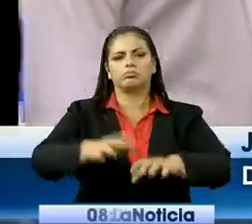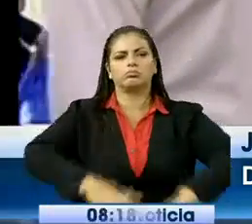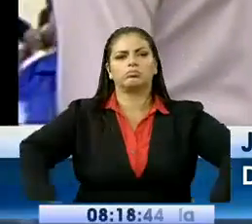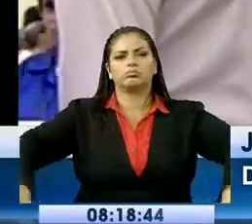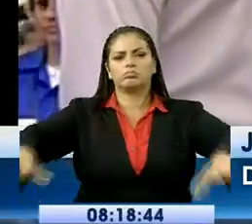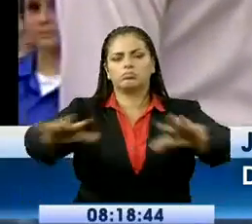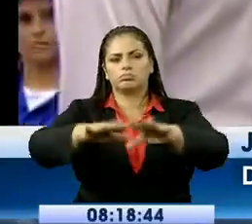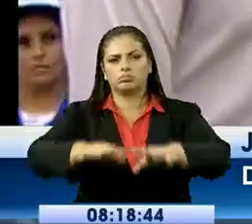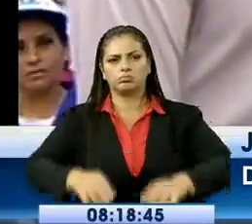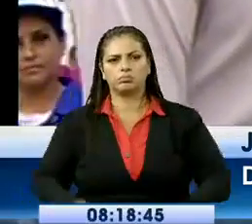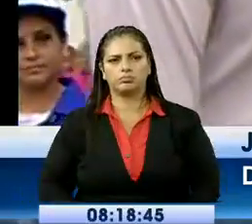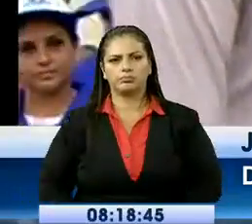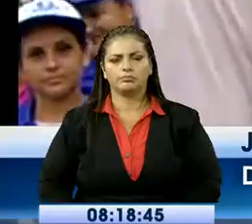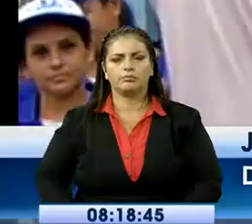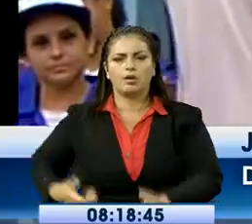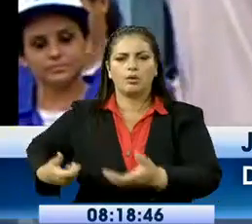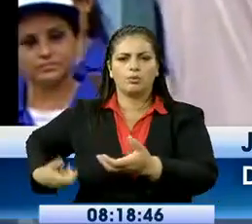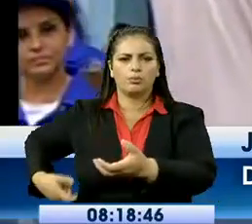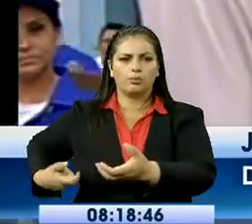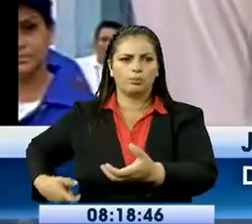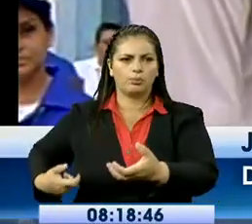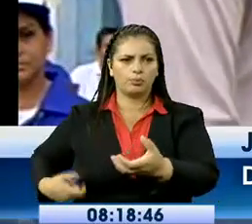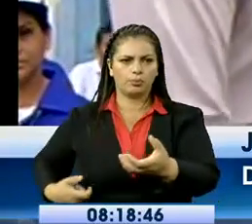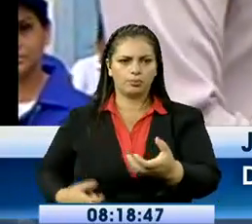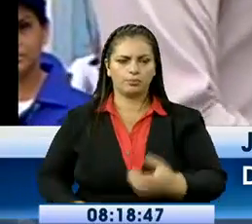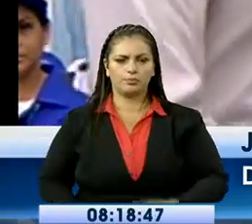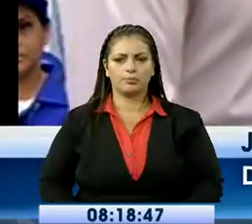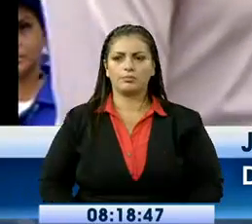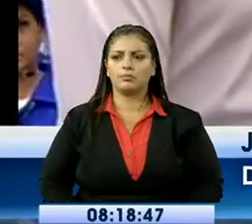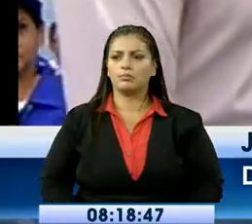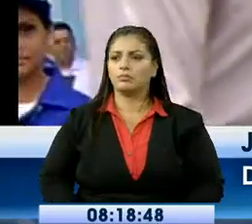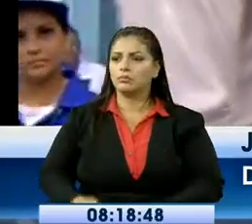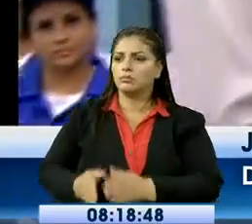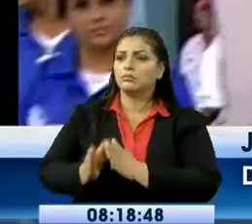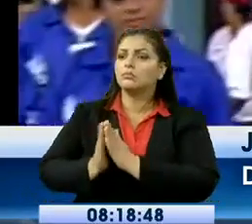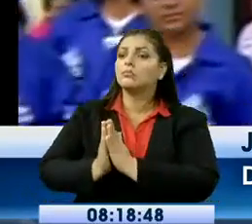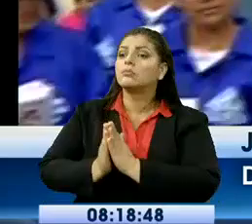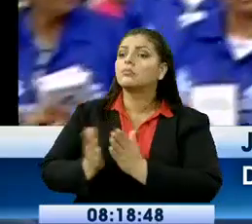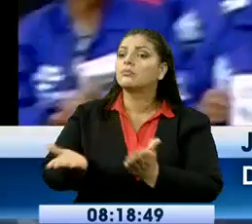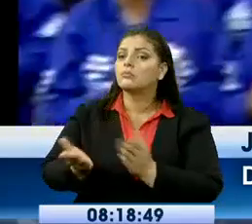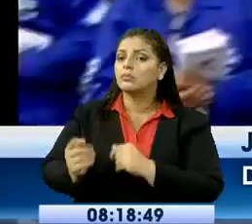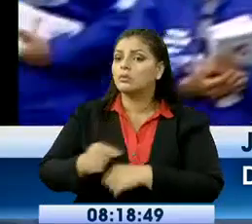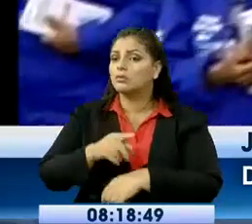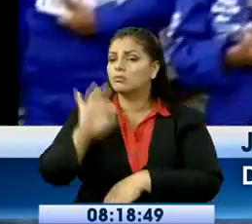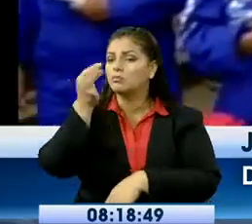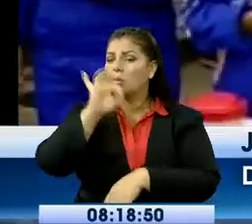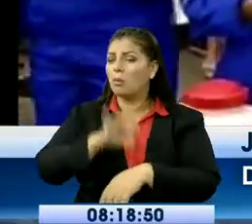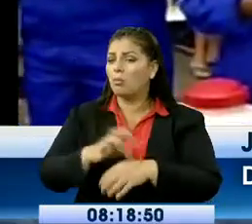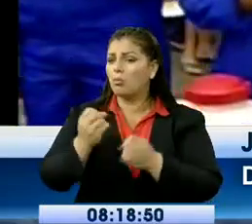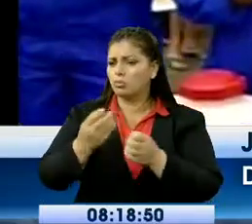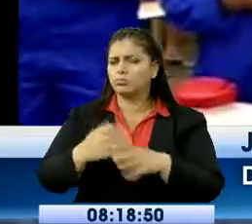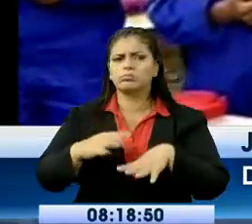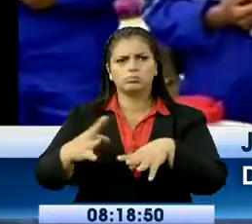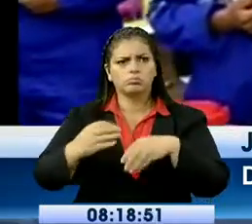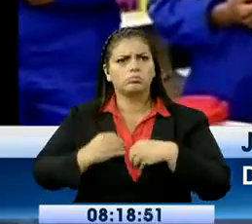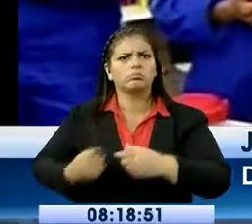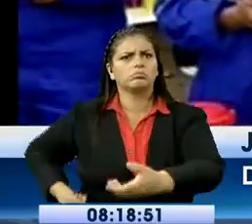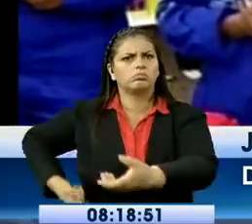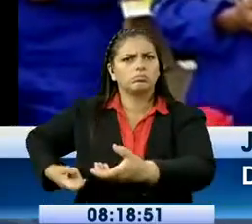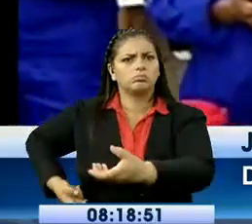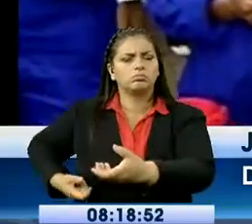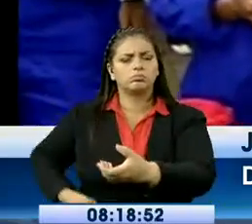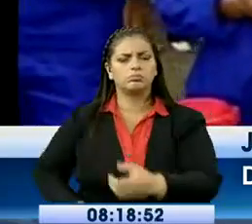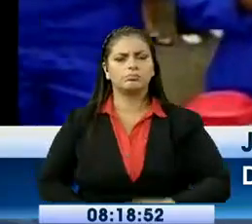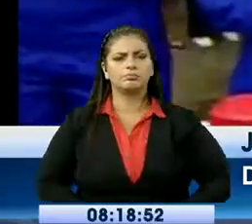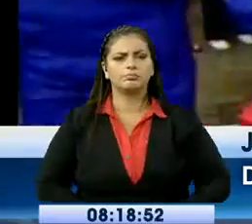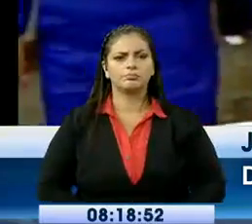donde nos pidan que nosotros podamos fumigarlos, en el sentido de la infestación del mosquito, que en esta época es muy abundante. También se va a dar